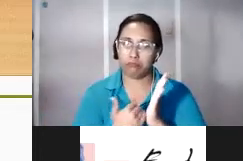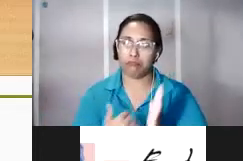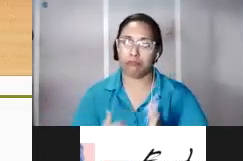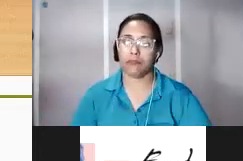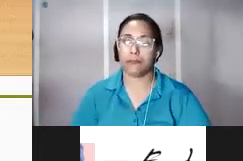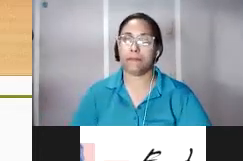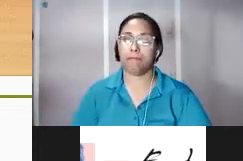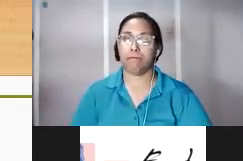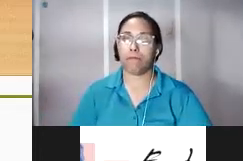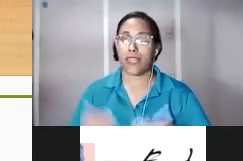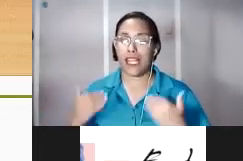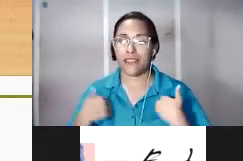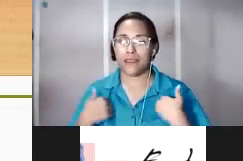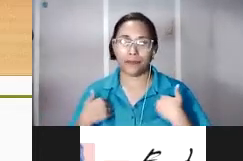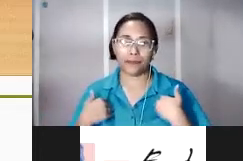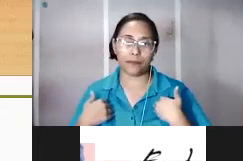La tenemos